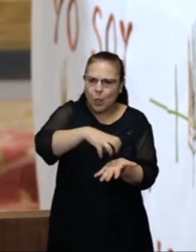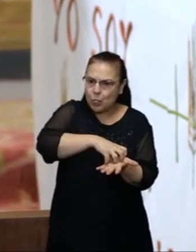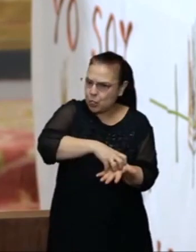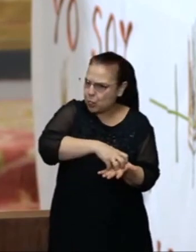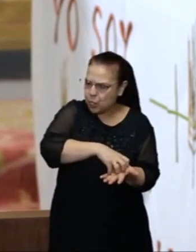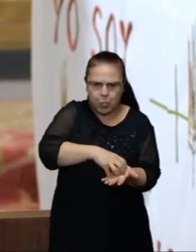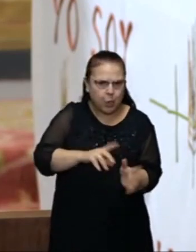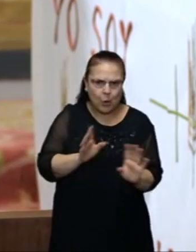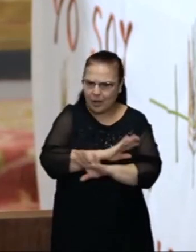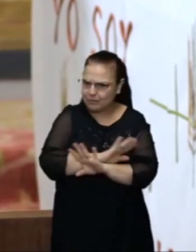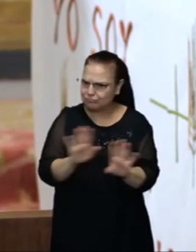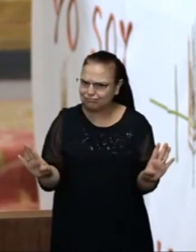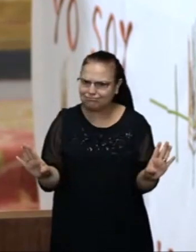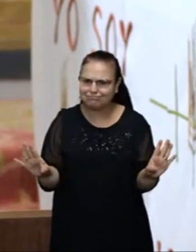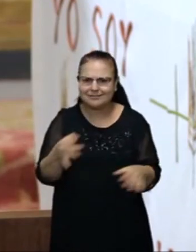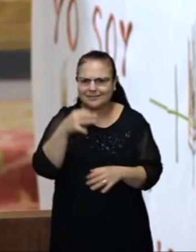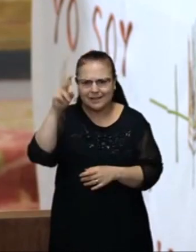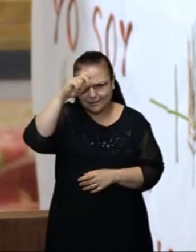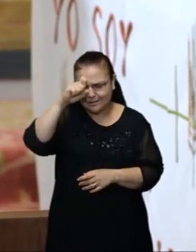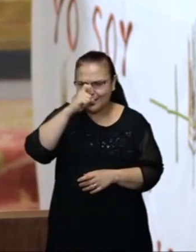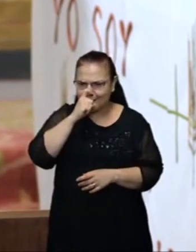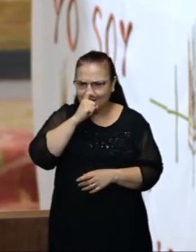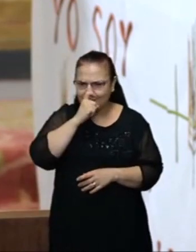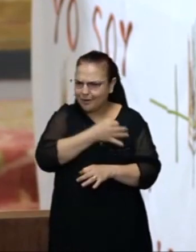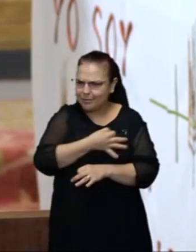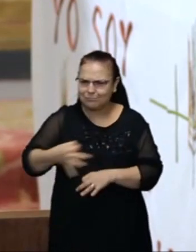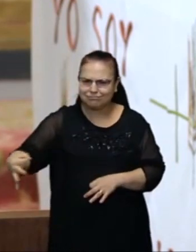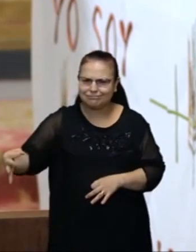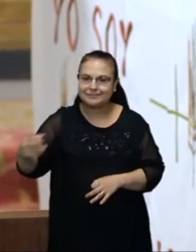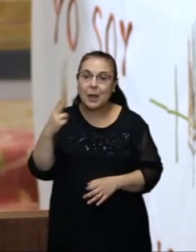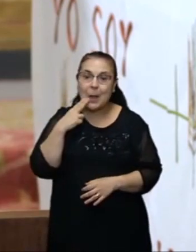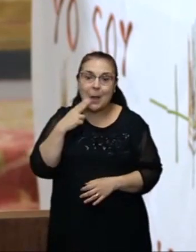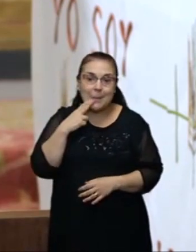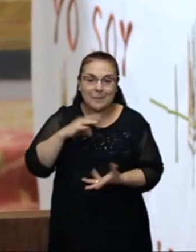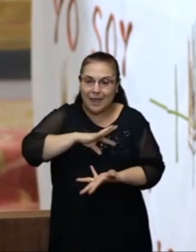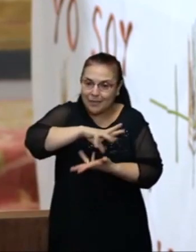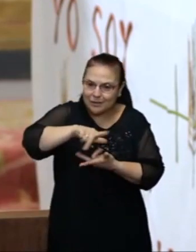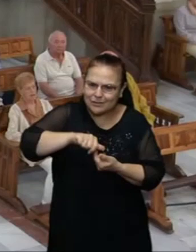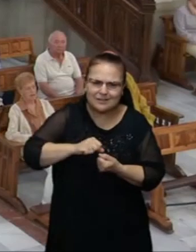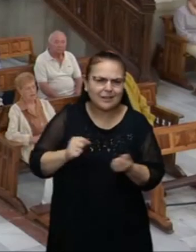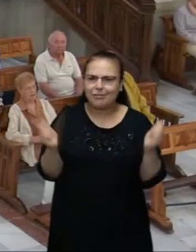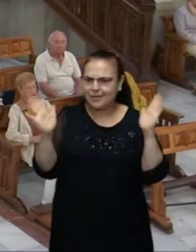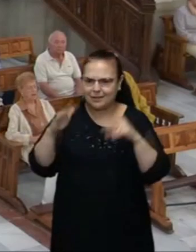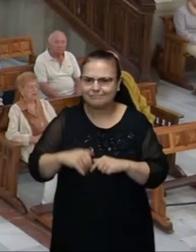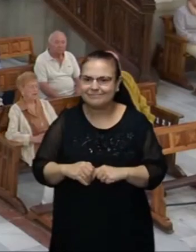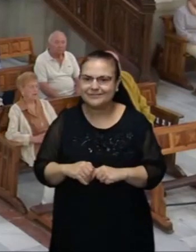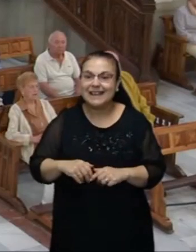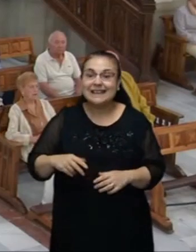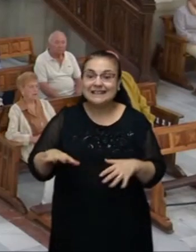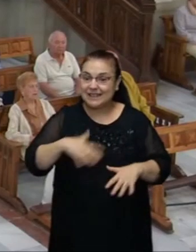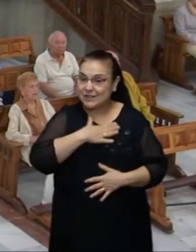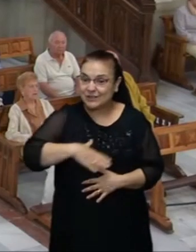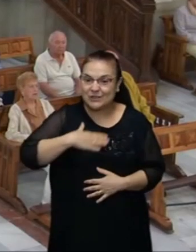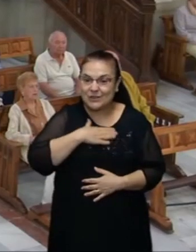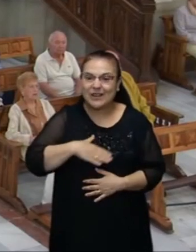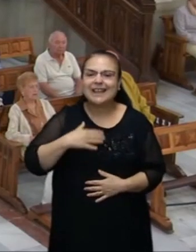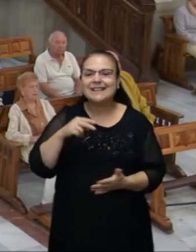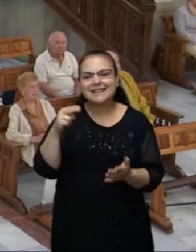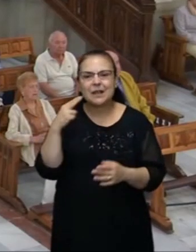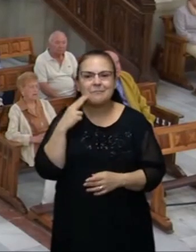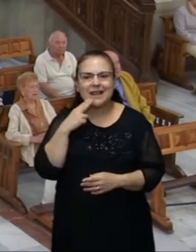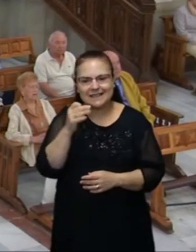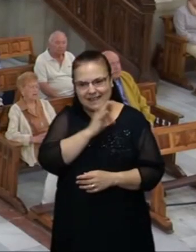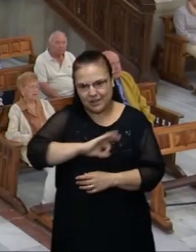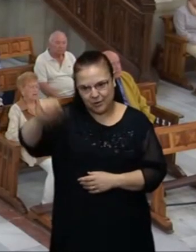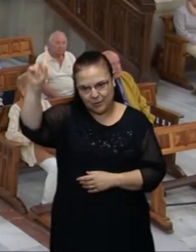su recuerdo será perpetuo, no temerá las malas noticias. Dichoso quien teme al